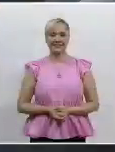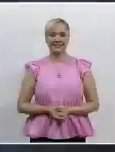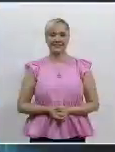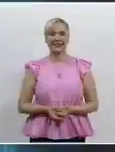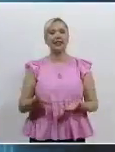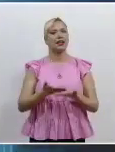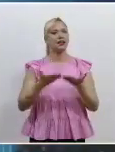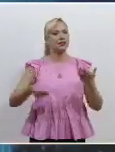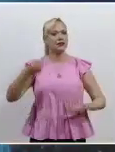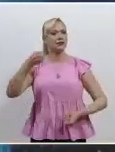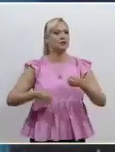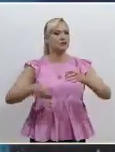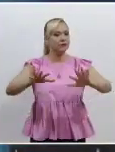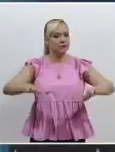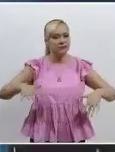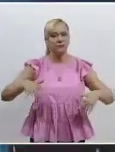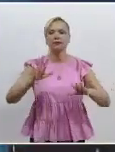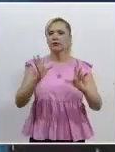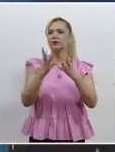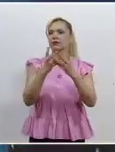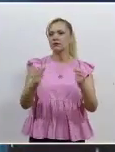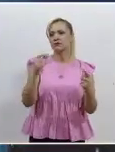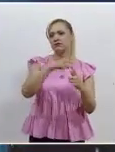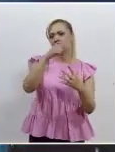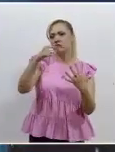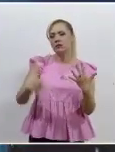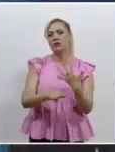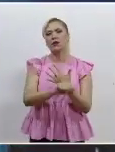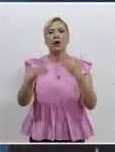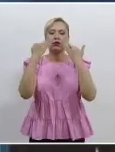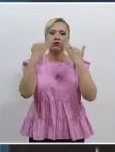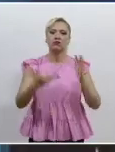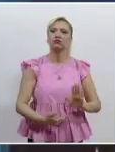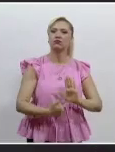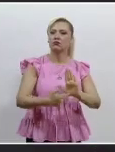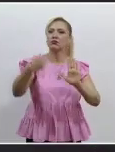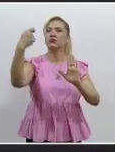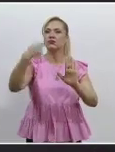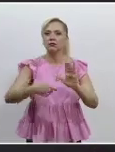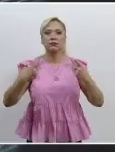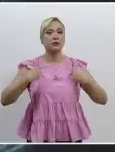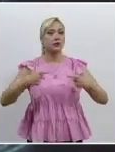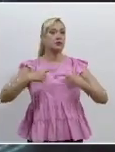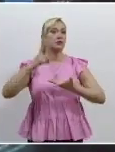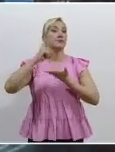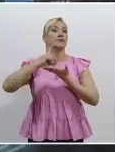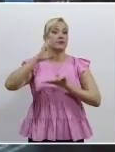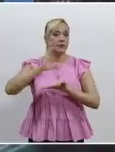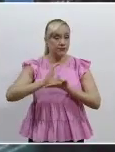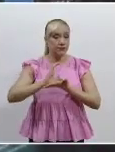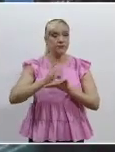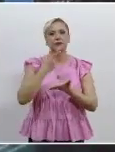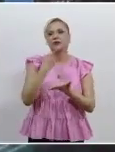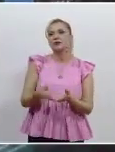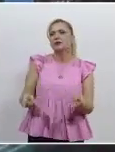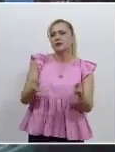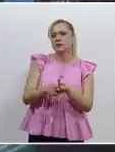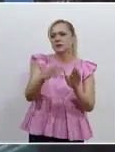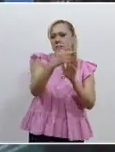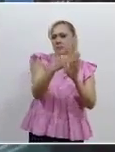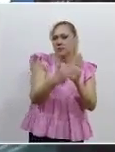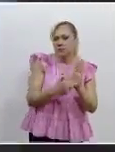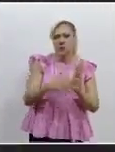El Pleno de la Corte resolvió diversos asuntos en materia de transparencia y vinculados con personas con discapacidad previstos en los marcos